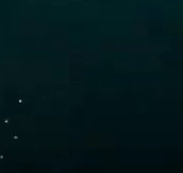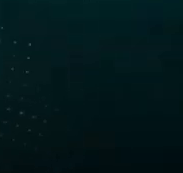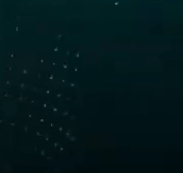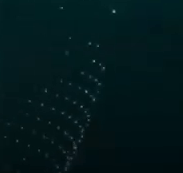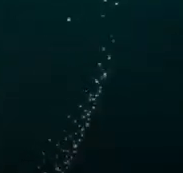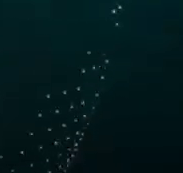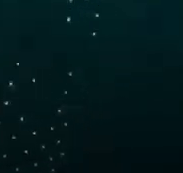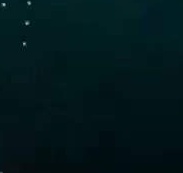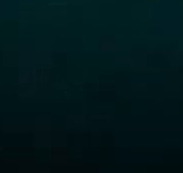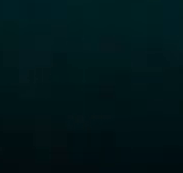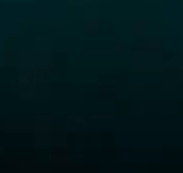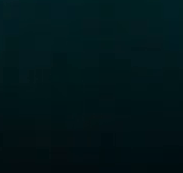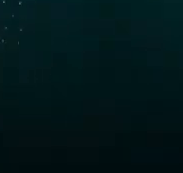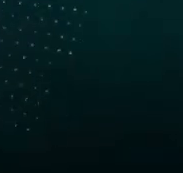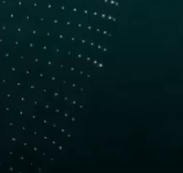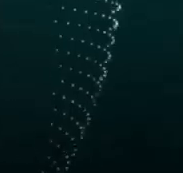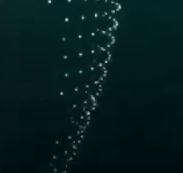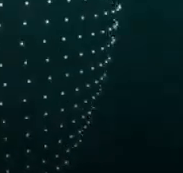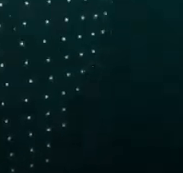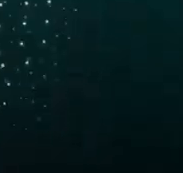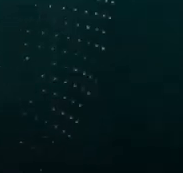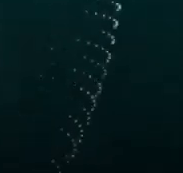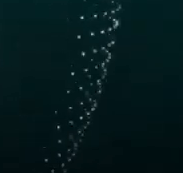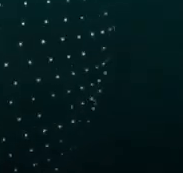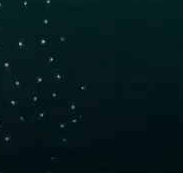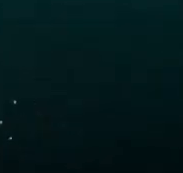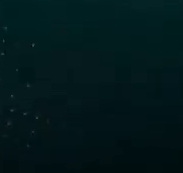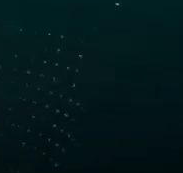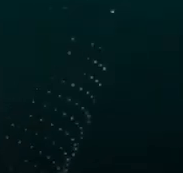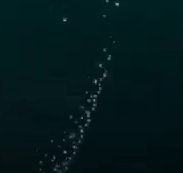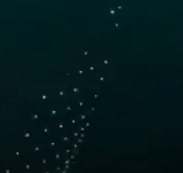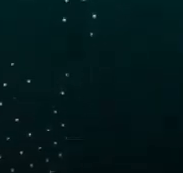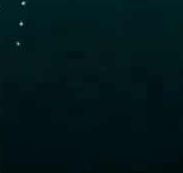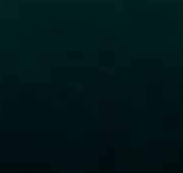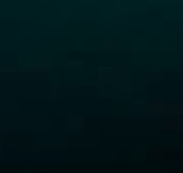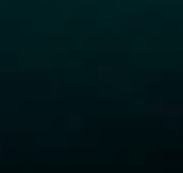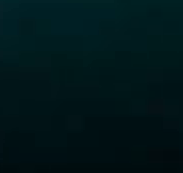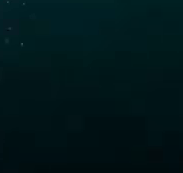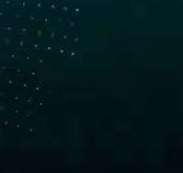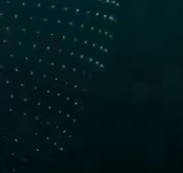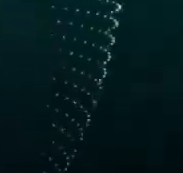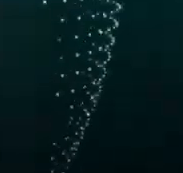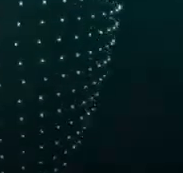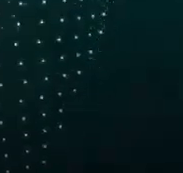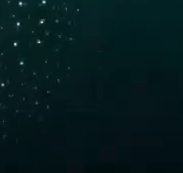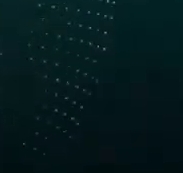Estás viendo Hidalgo Noticias MX.